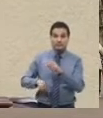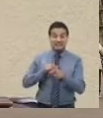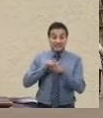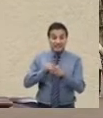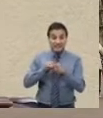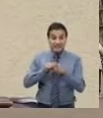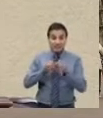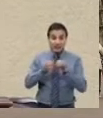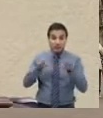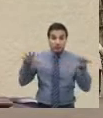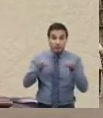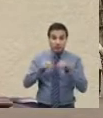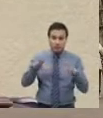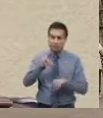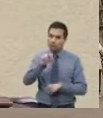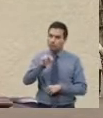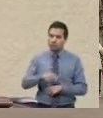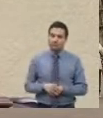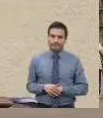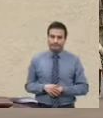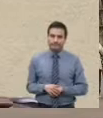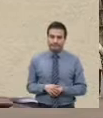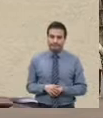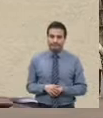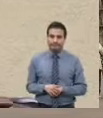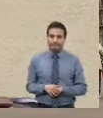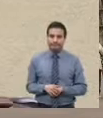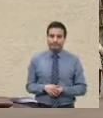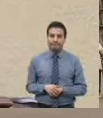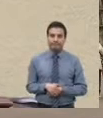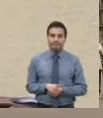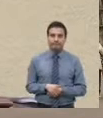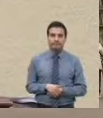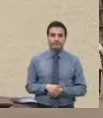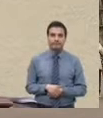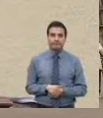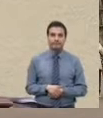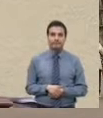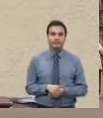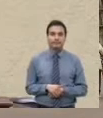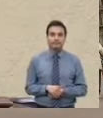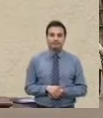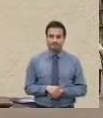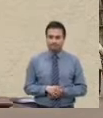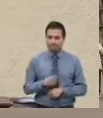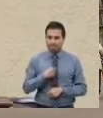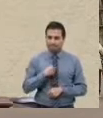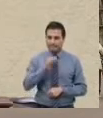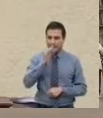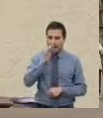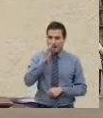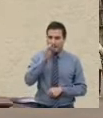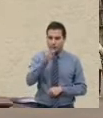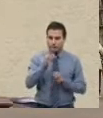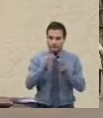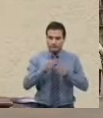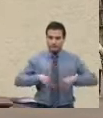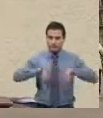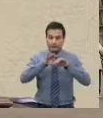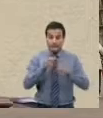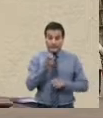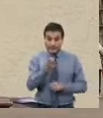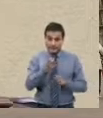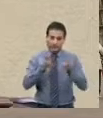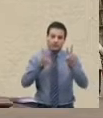y afectando la equidad en la contienda electoral. Me importa subrayar que este asunto tiene tres